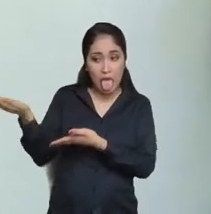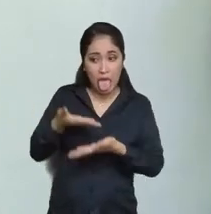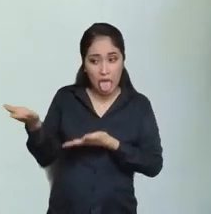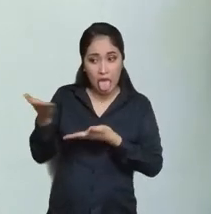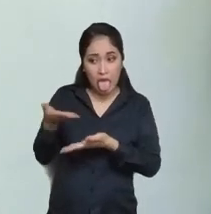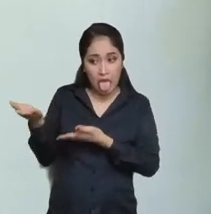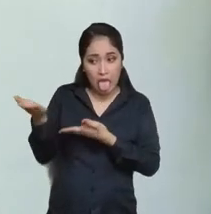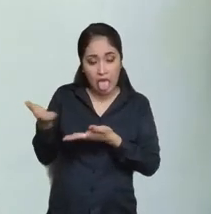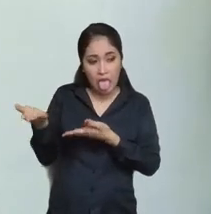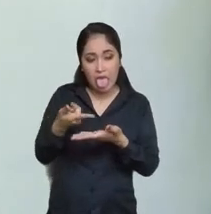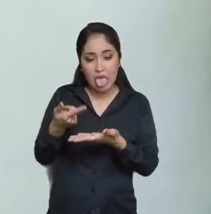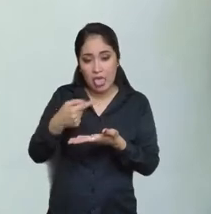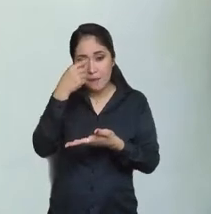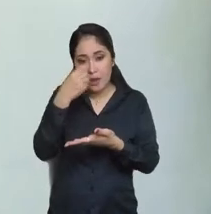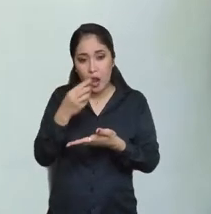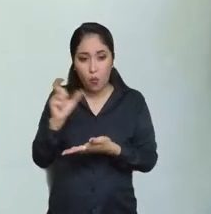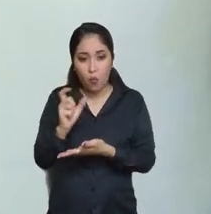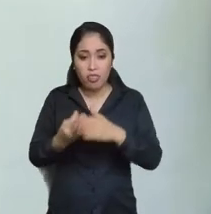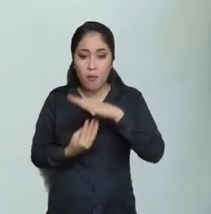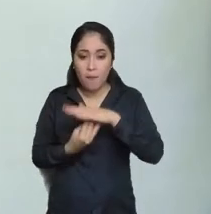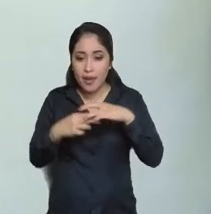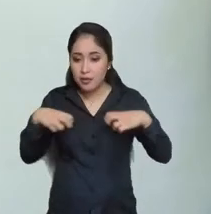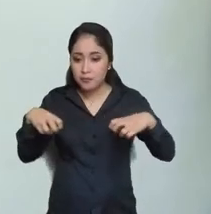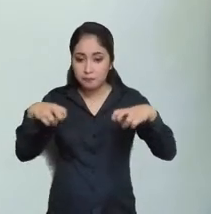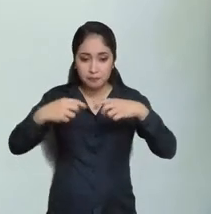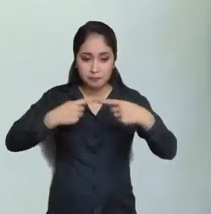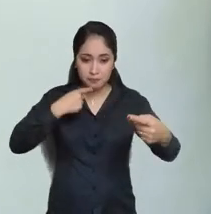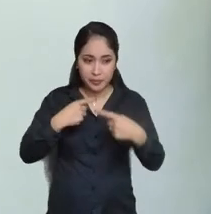En la mesa de seguridad, pero